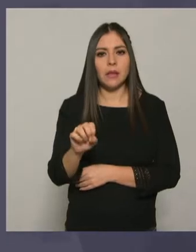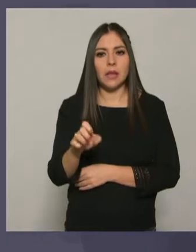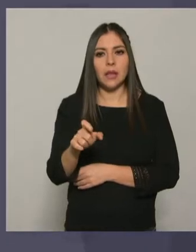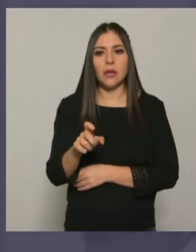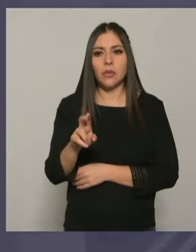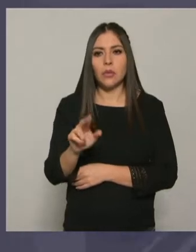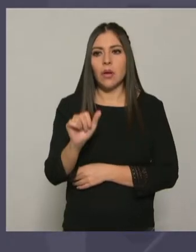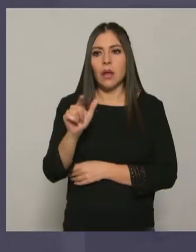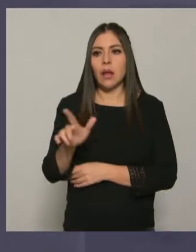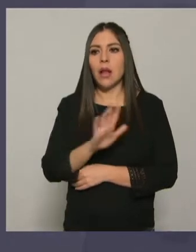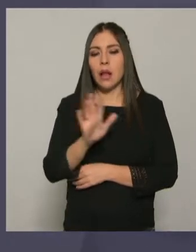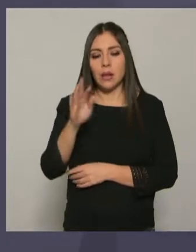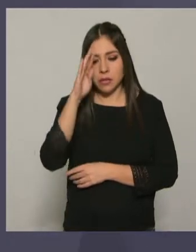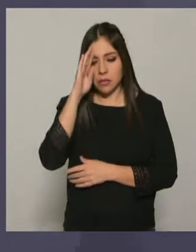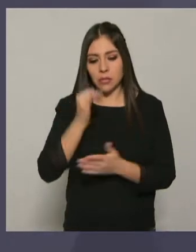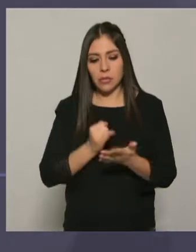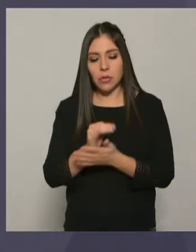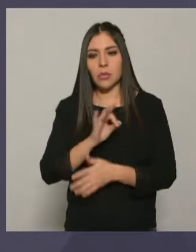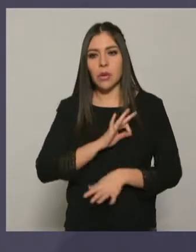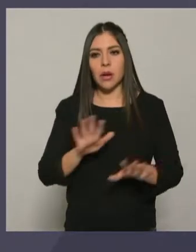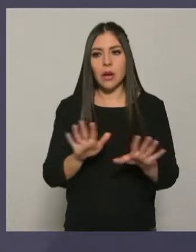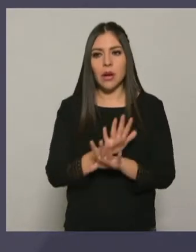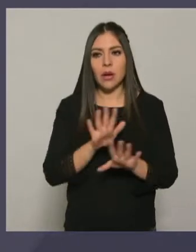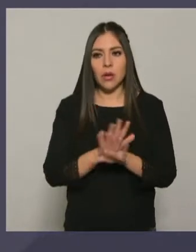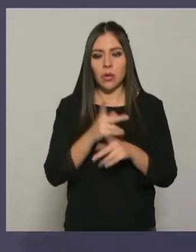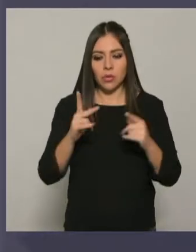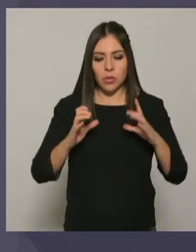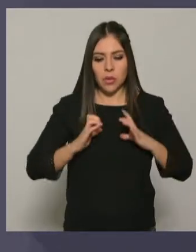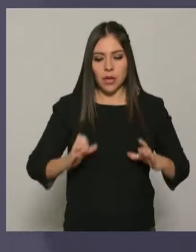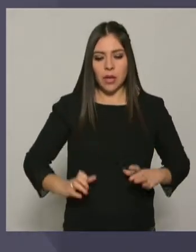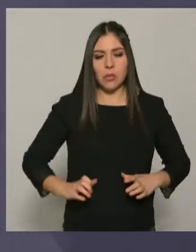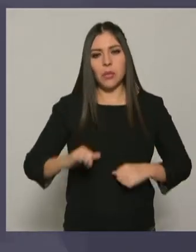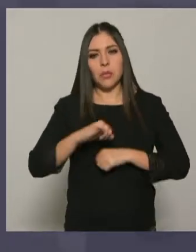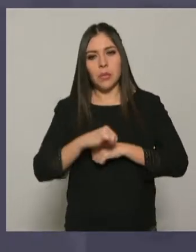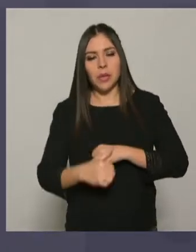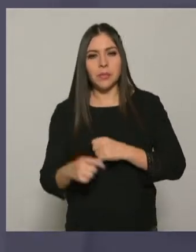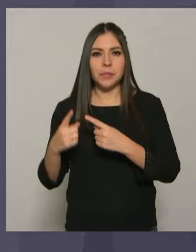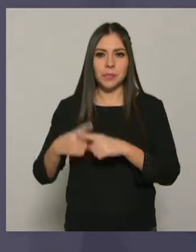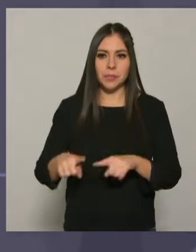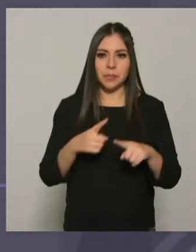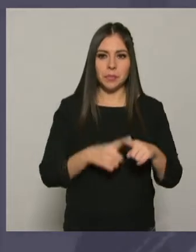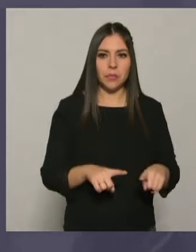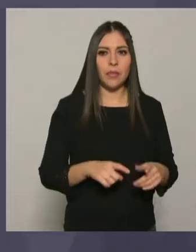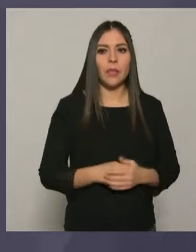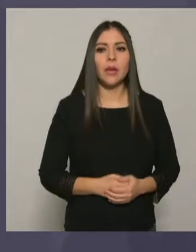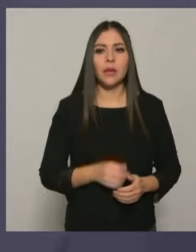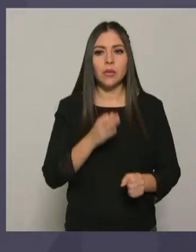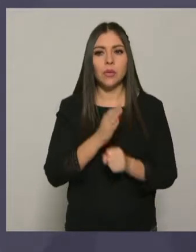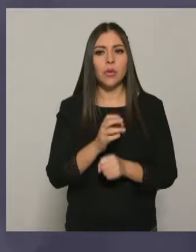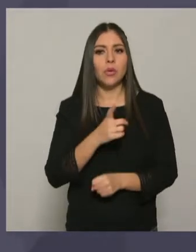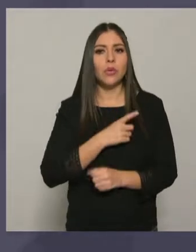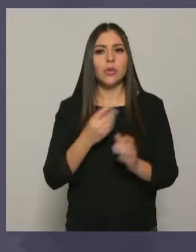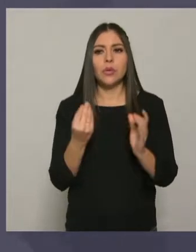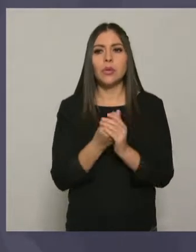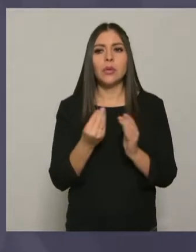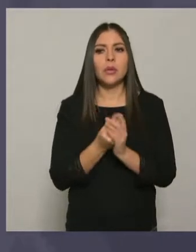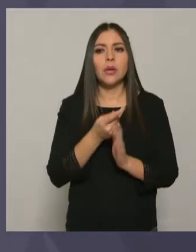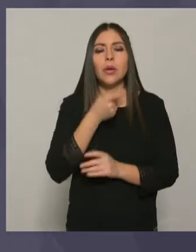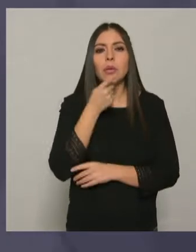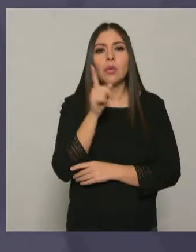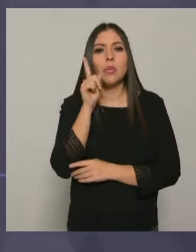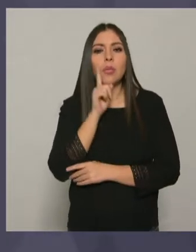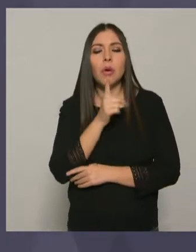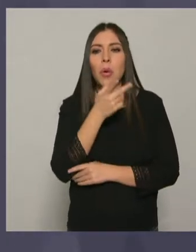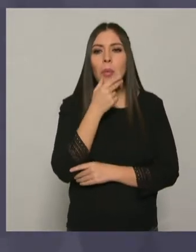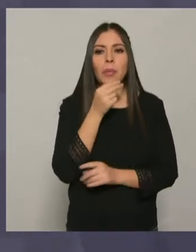toma su decisión, puede hacer algunas modificaciones anatómicas. En este caso estamos hablando de género nada más. Por eso es muy importante dejarlo